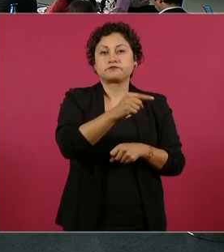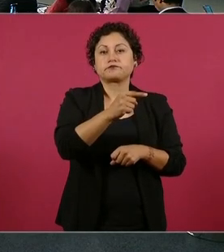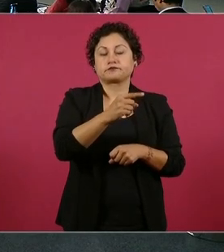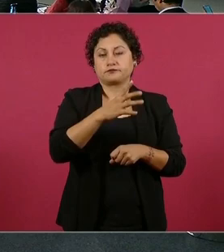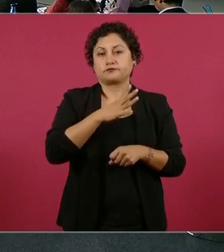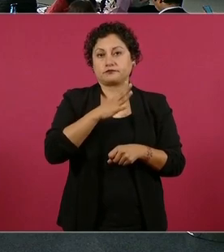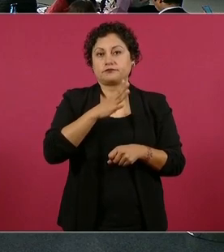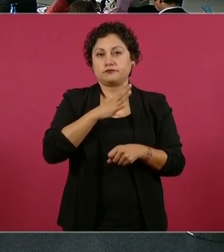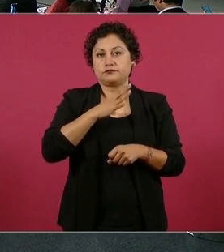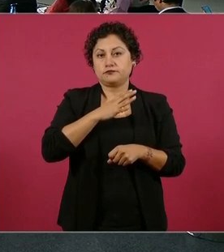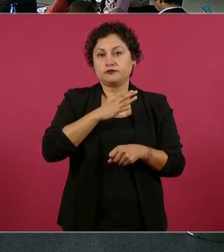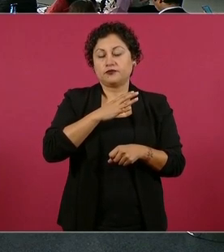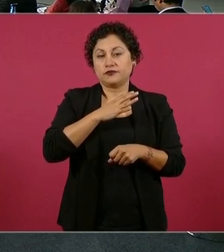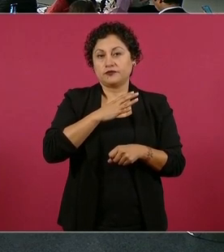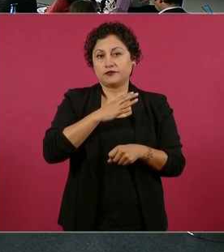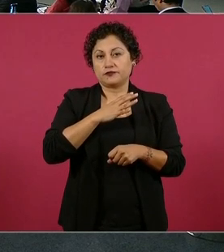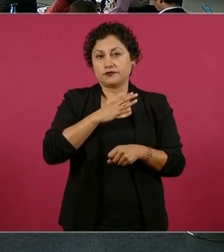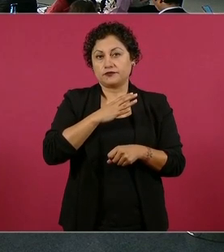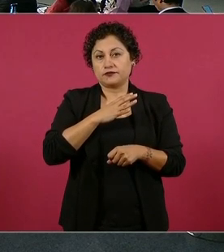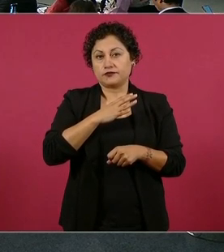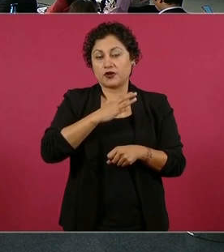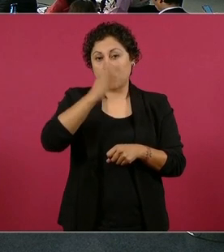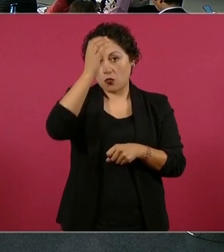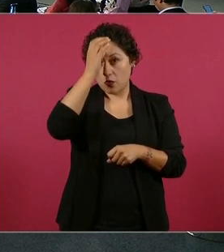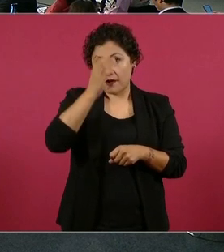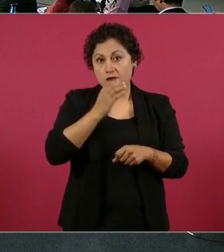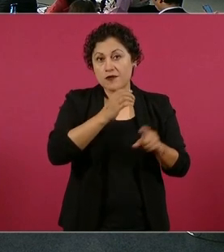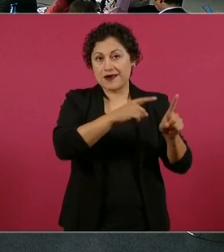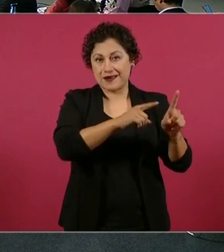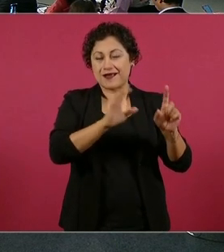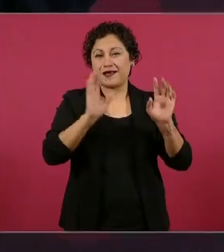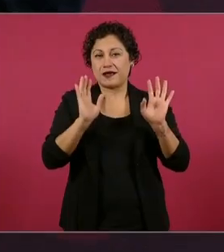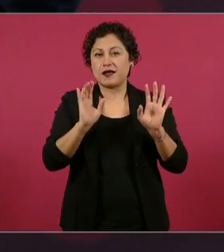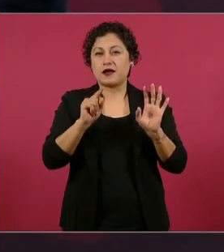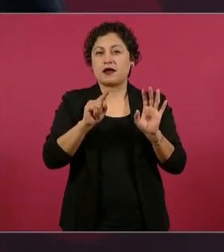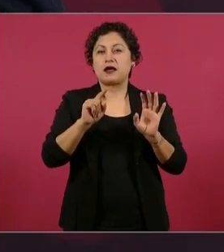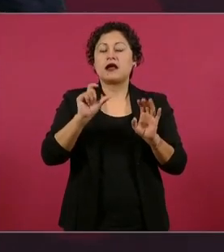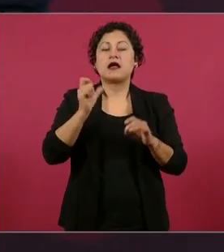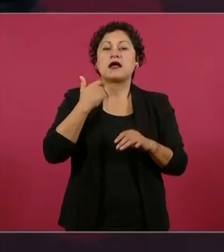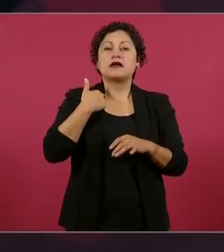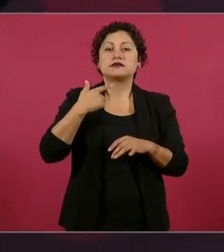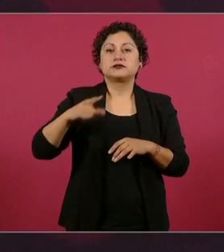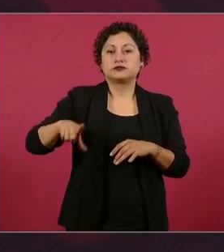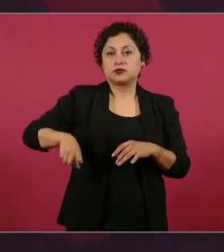lo que fue tesorero de Coahuila, un gobierno